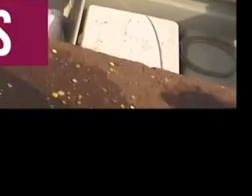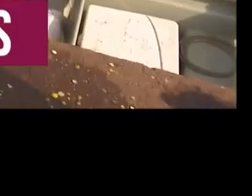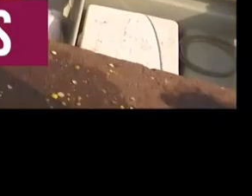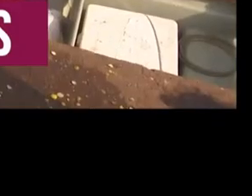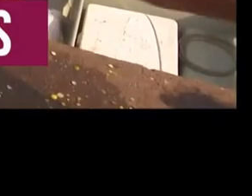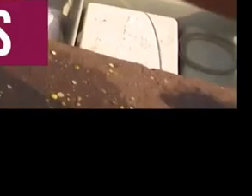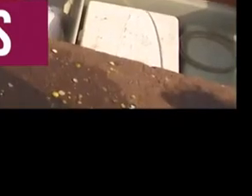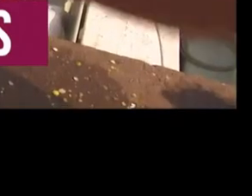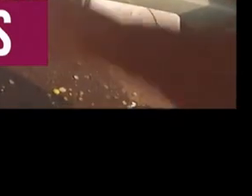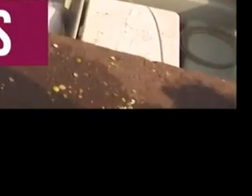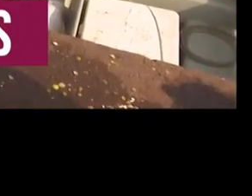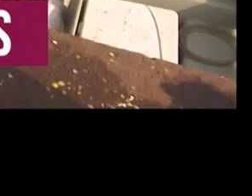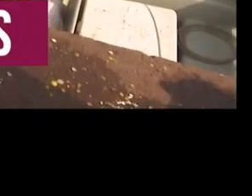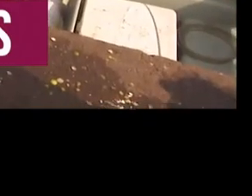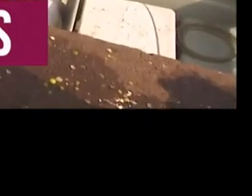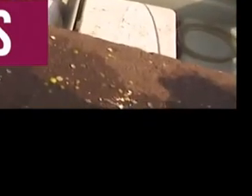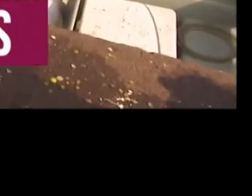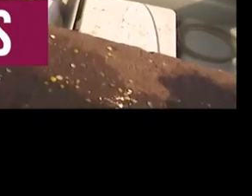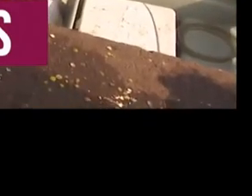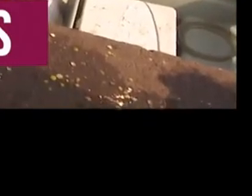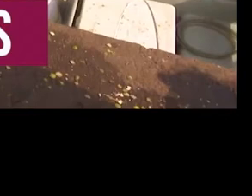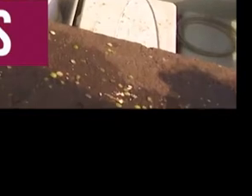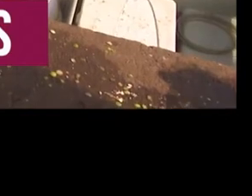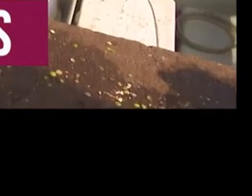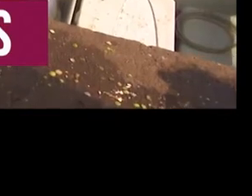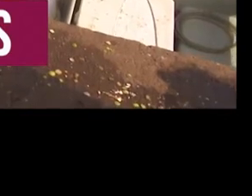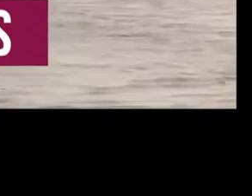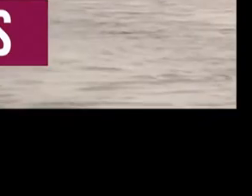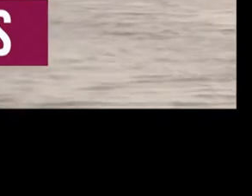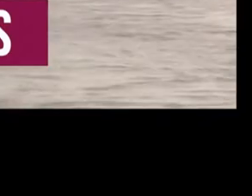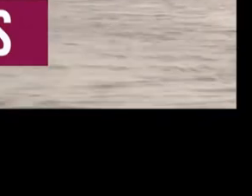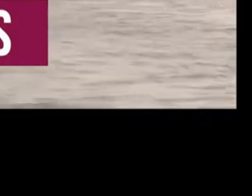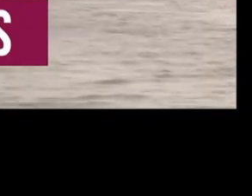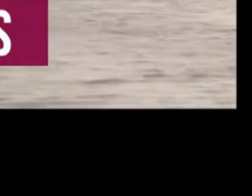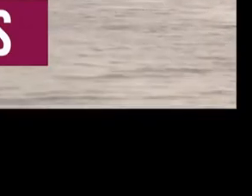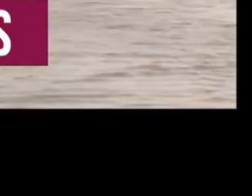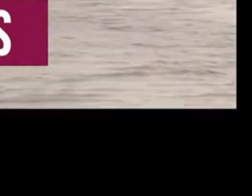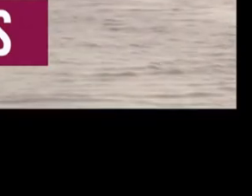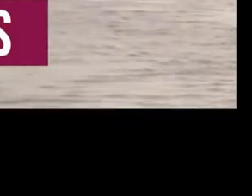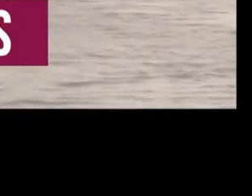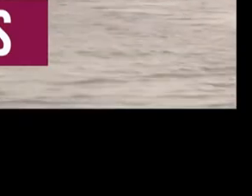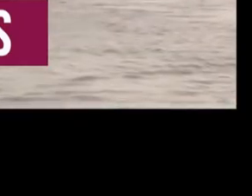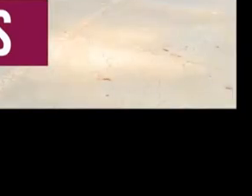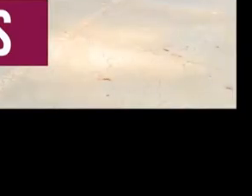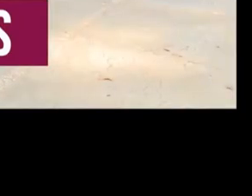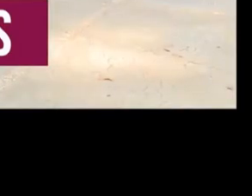siguiendo la huella del amor divino no